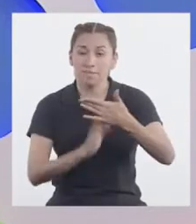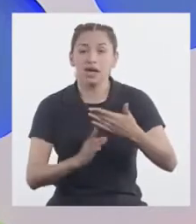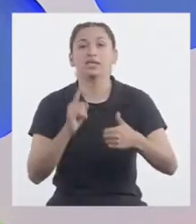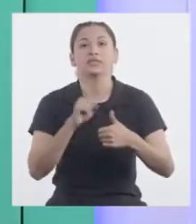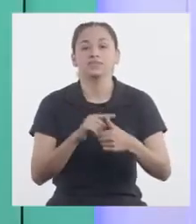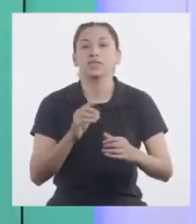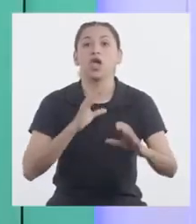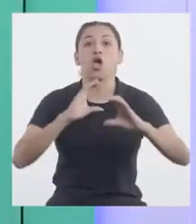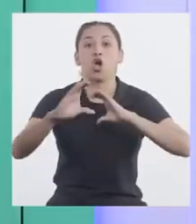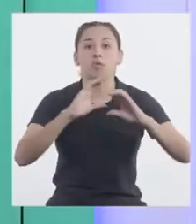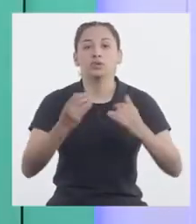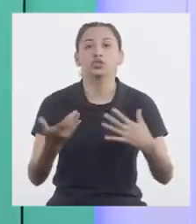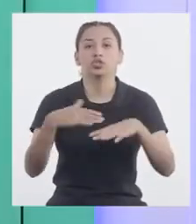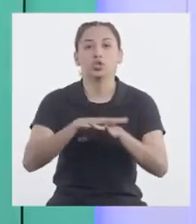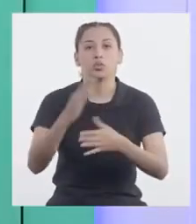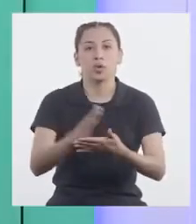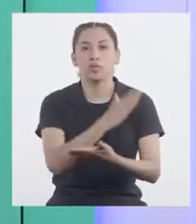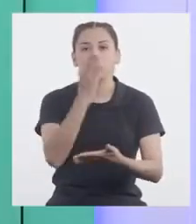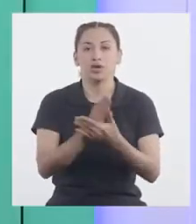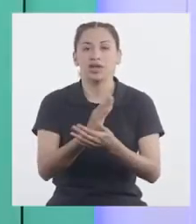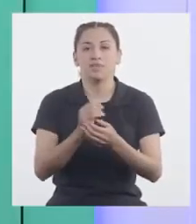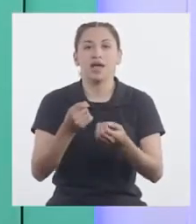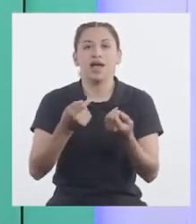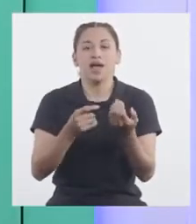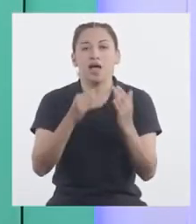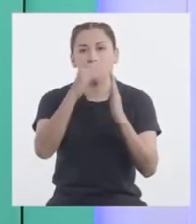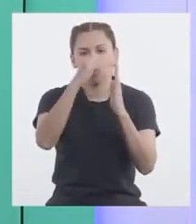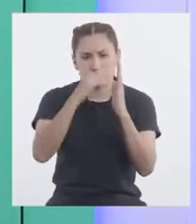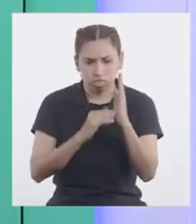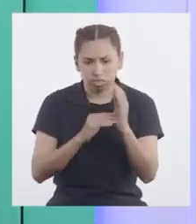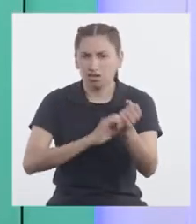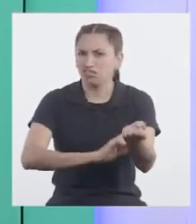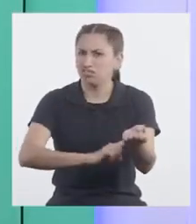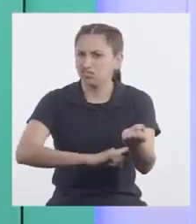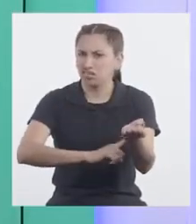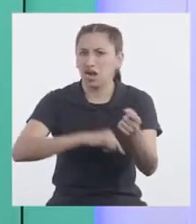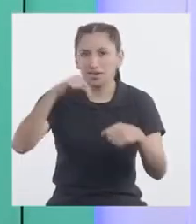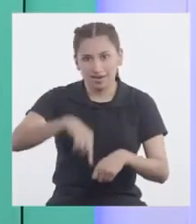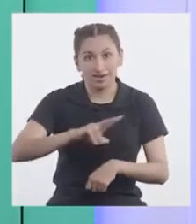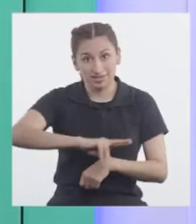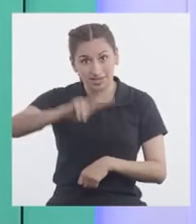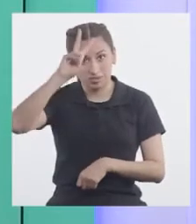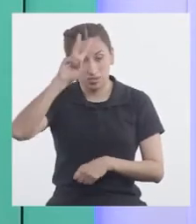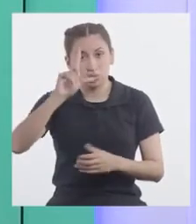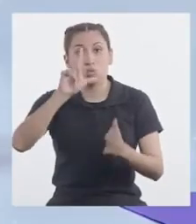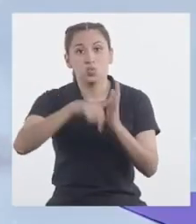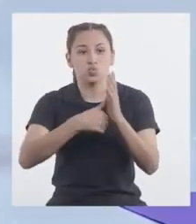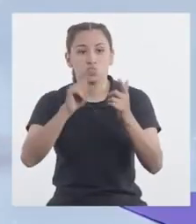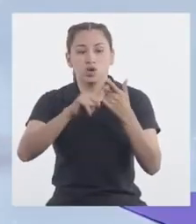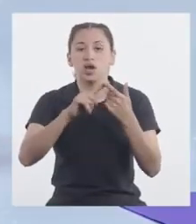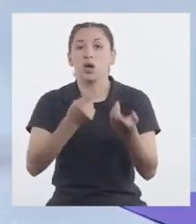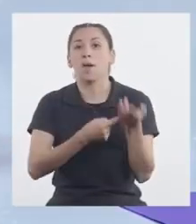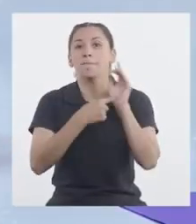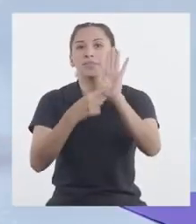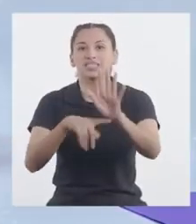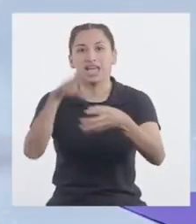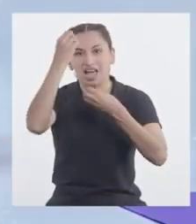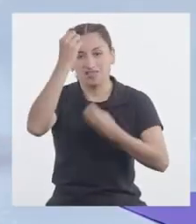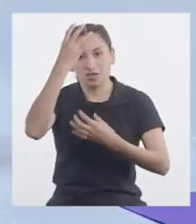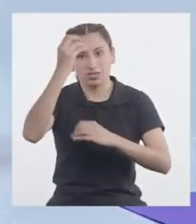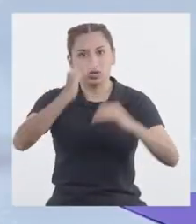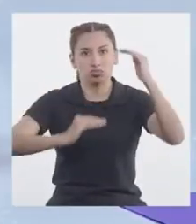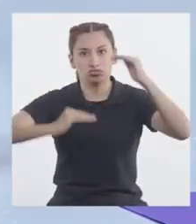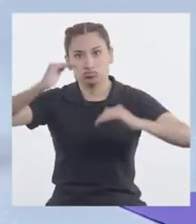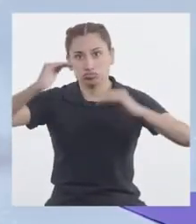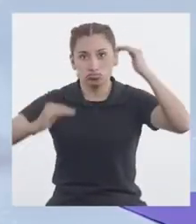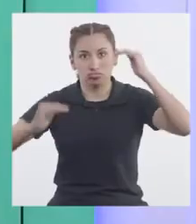siguiente: hablar sobre la problemática de la anemia en el Perú, dar contexto, presentar datos. ¡Ah! ¡Muy buena